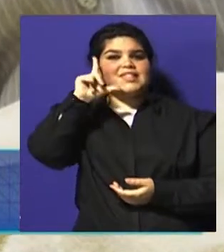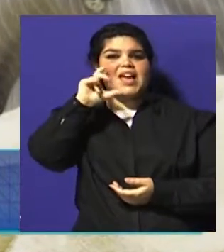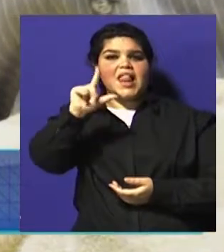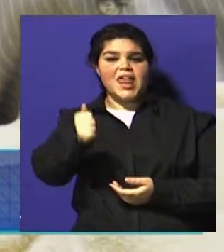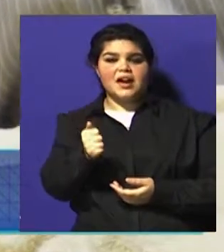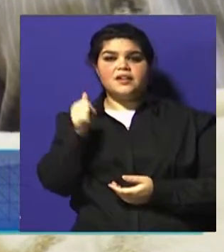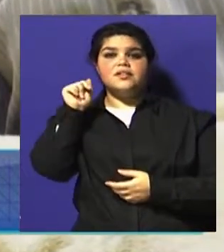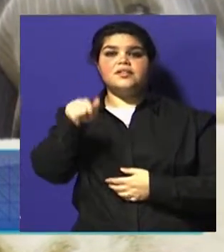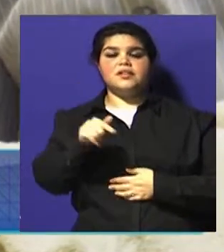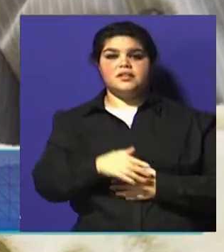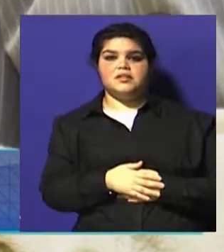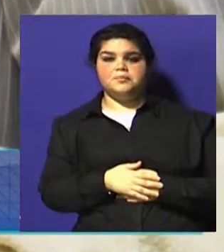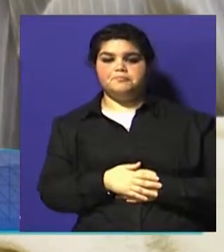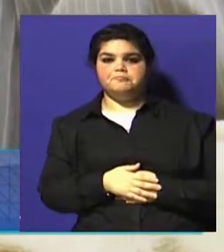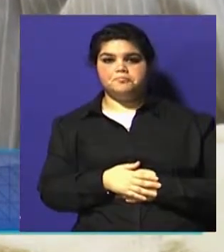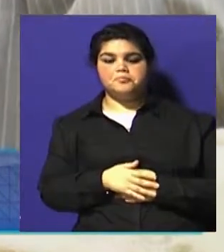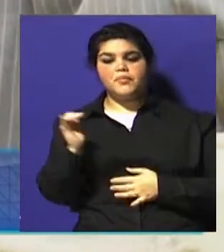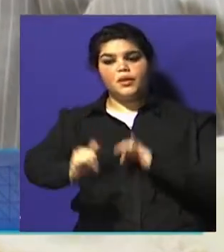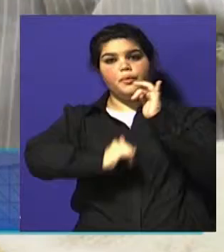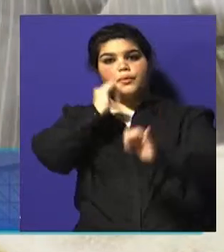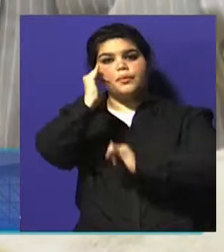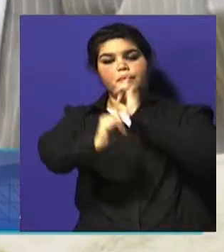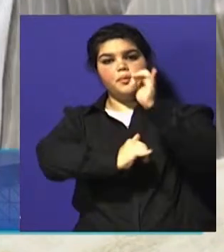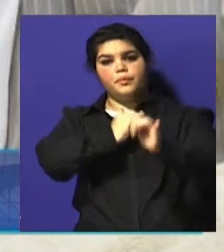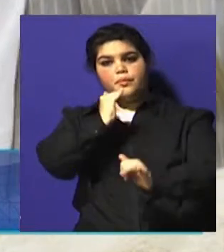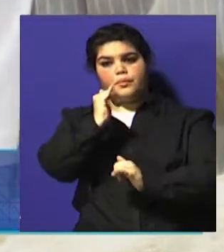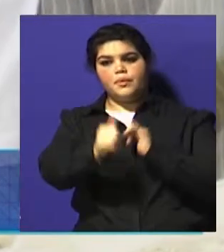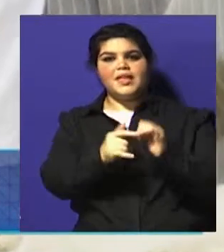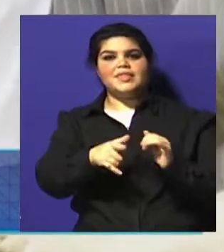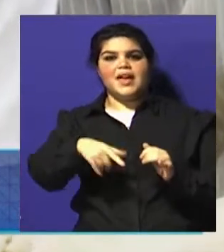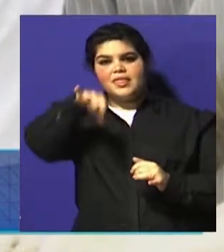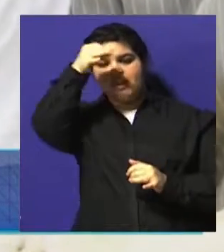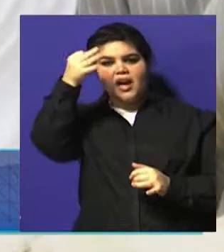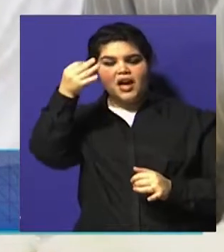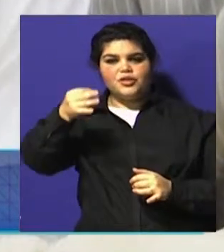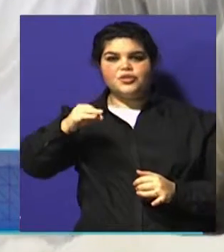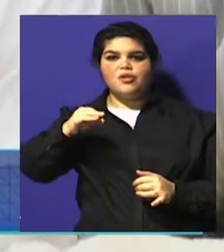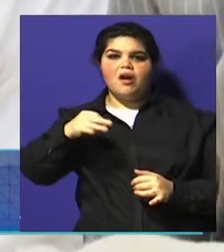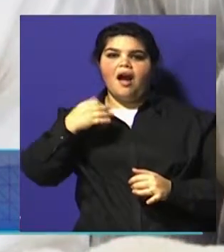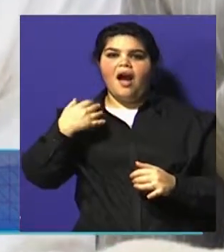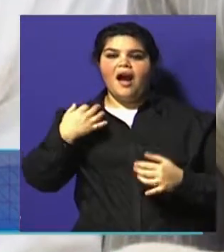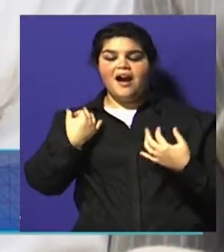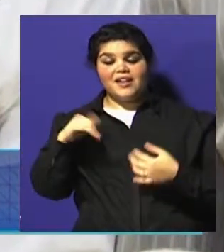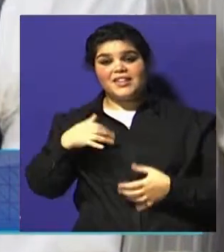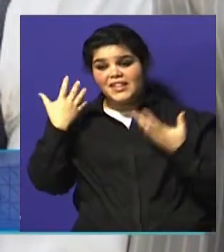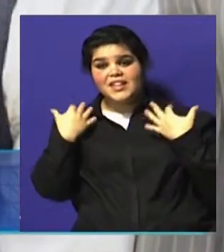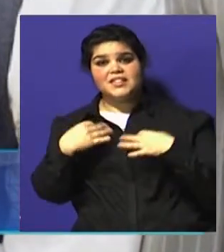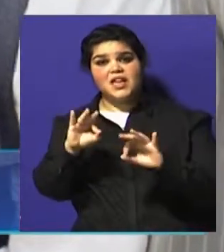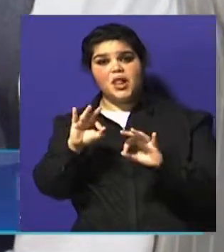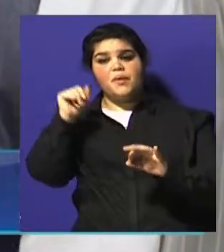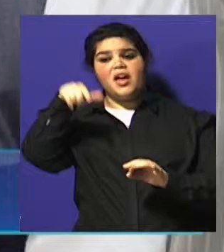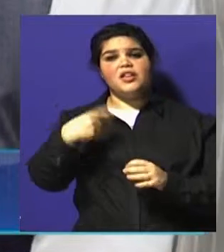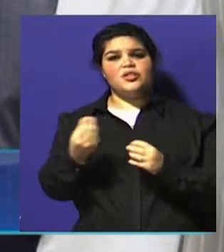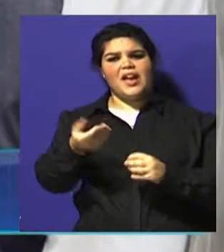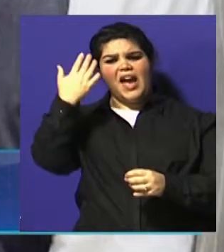habló de que el teatro está salvado con esta Argentina. Gambaro habló directamente de una Argentina vencida,